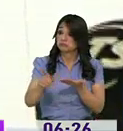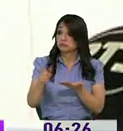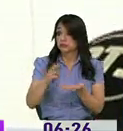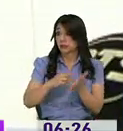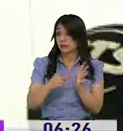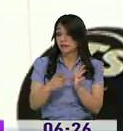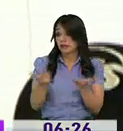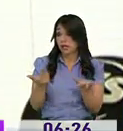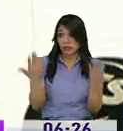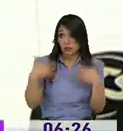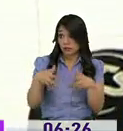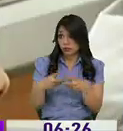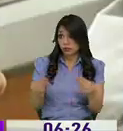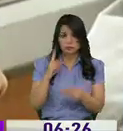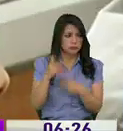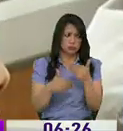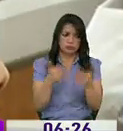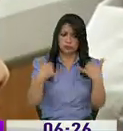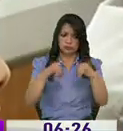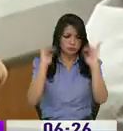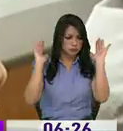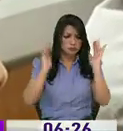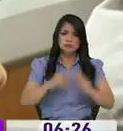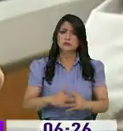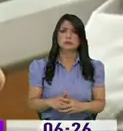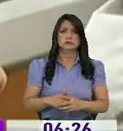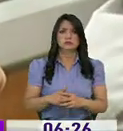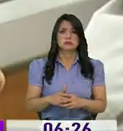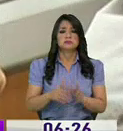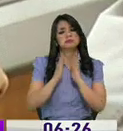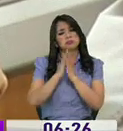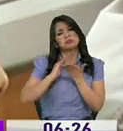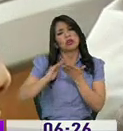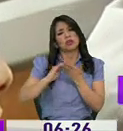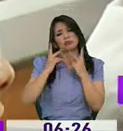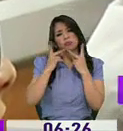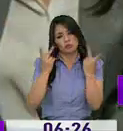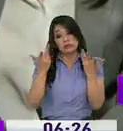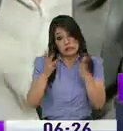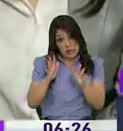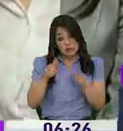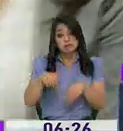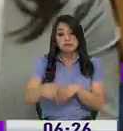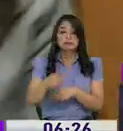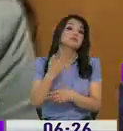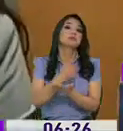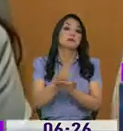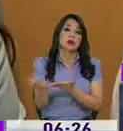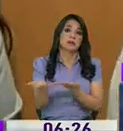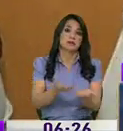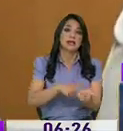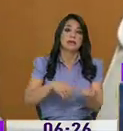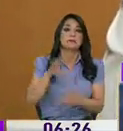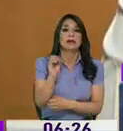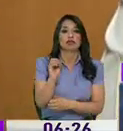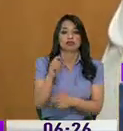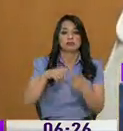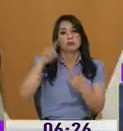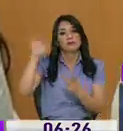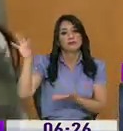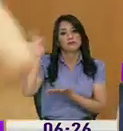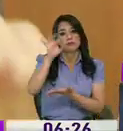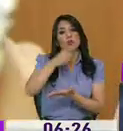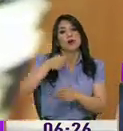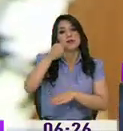No, el proceso sigue. Al margen de las disculpas públicas del notario, esta semana serán convocados su hermano y el gobernador del